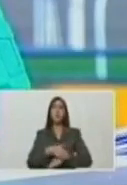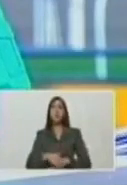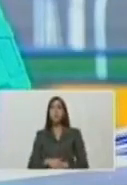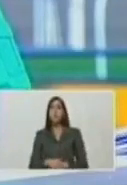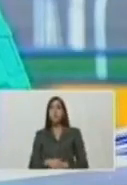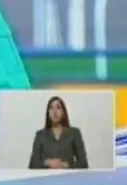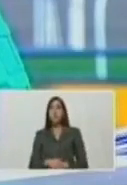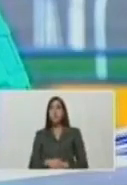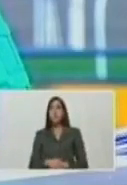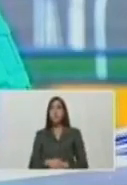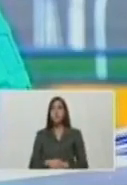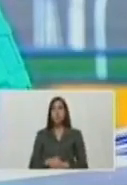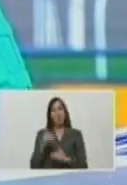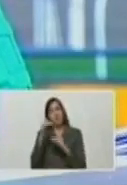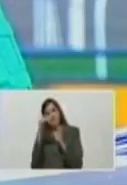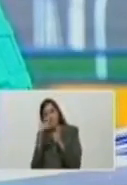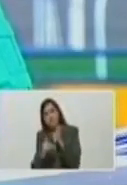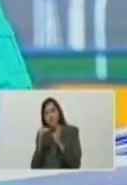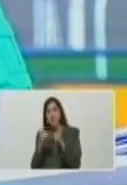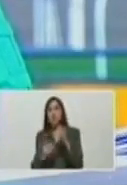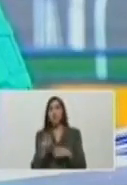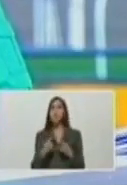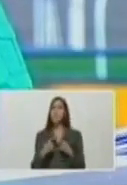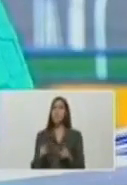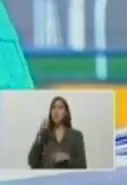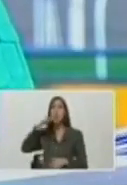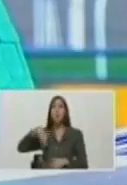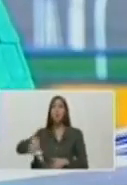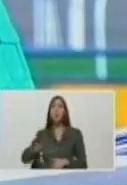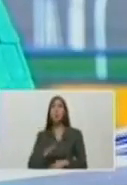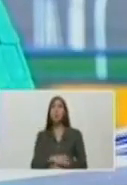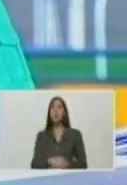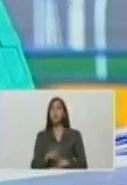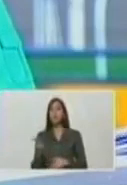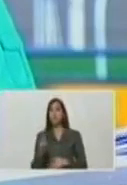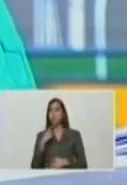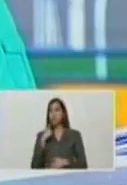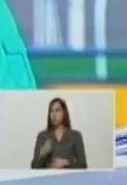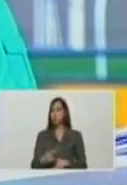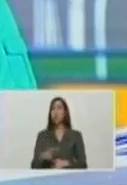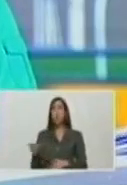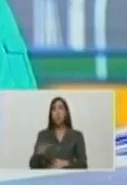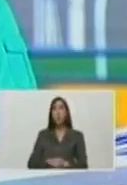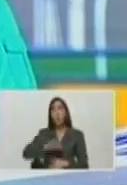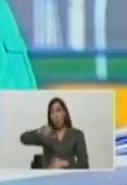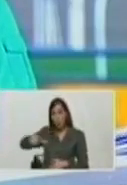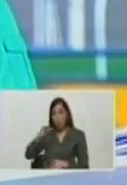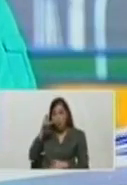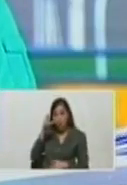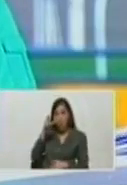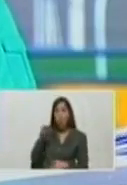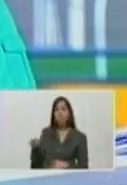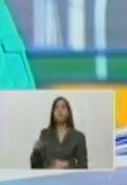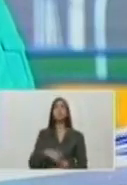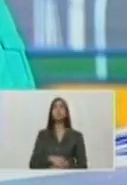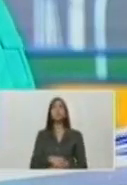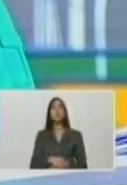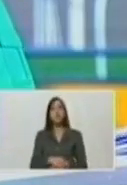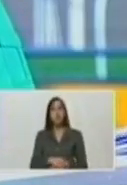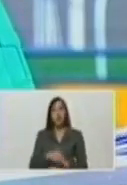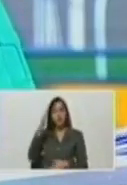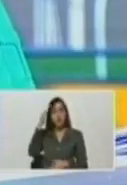un poco más baja, pero el pueblo venezolano, como yo siempre le digo a Jorge Rodríguez de Elsie, el pueblo venezolano